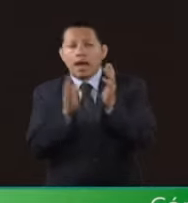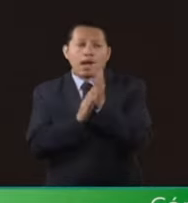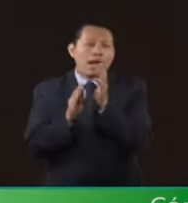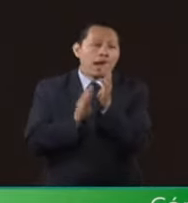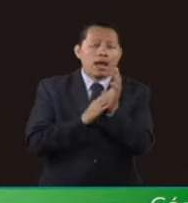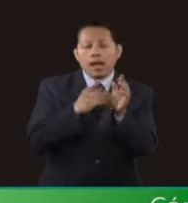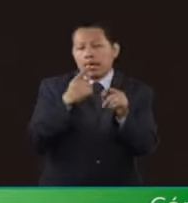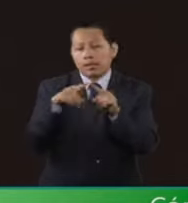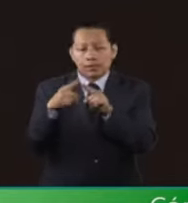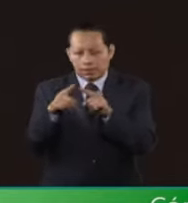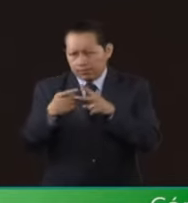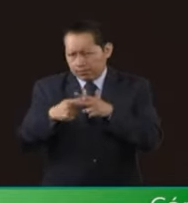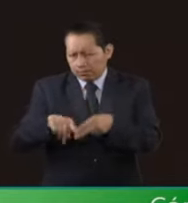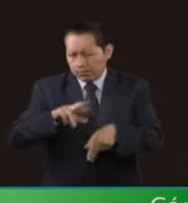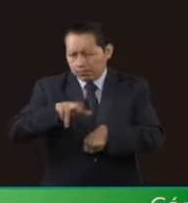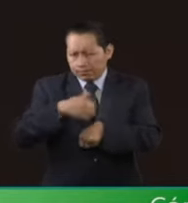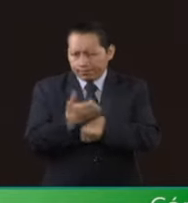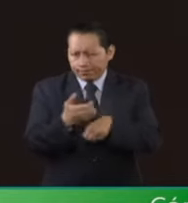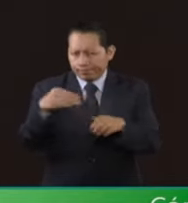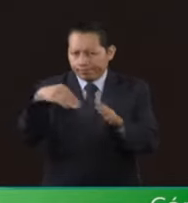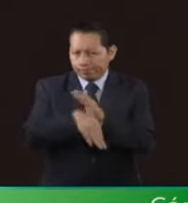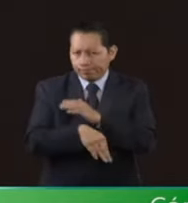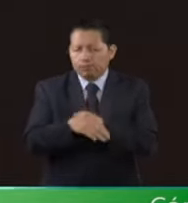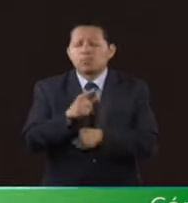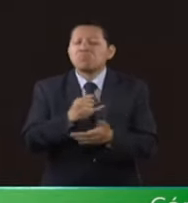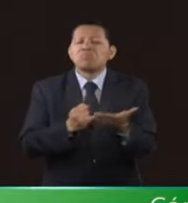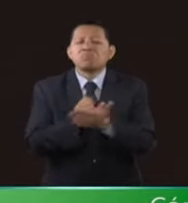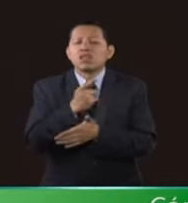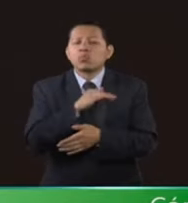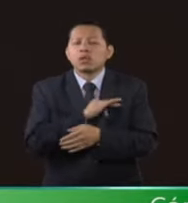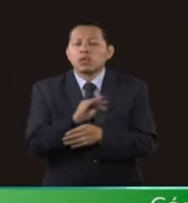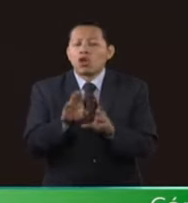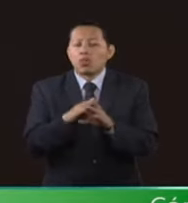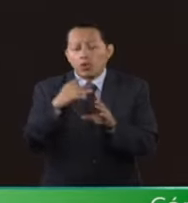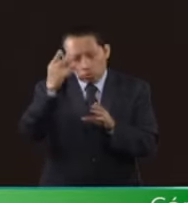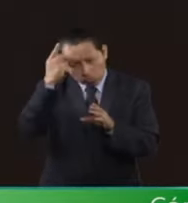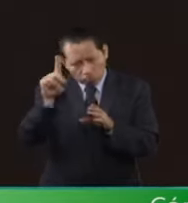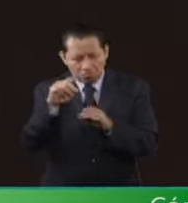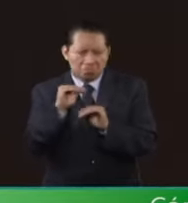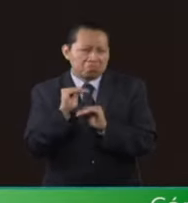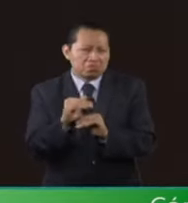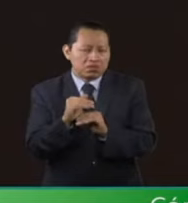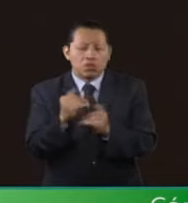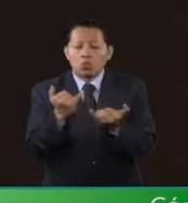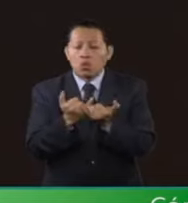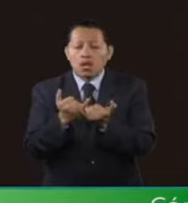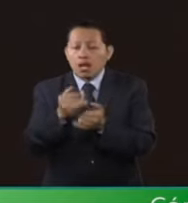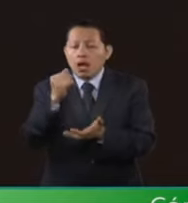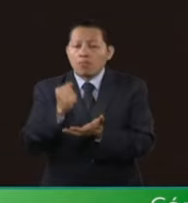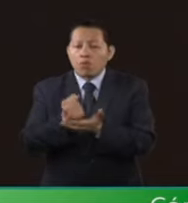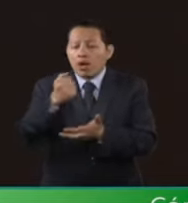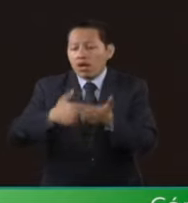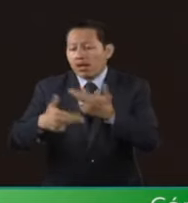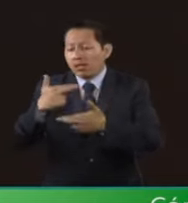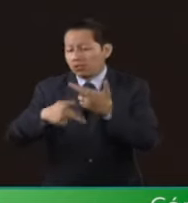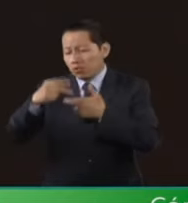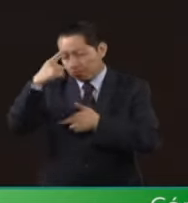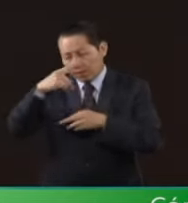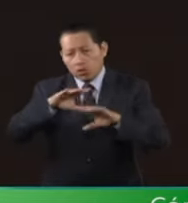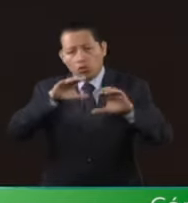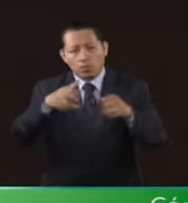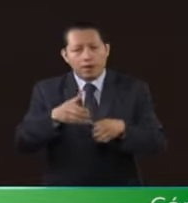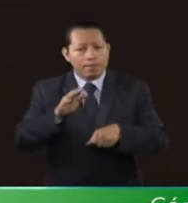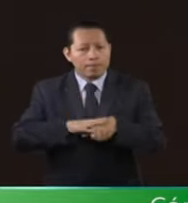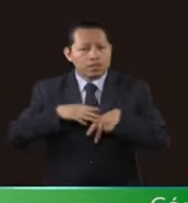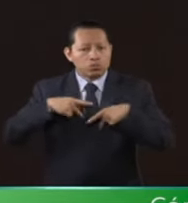iniciaron la caída de la República. Decidieron restringir la propiedad privada, aprobaron retroceso para las comunidades más vulnerables de